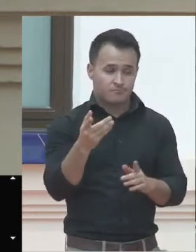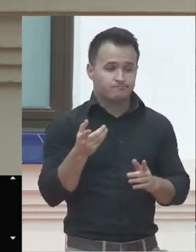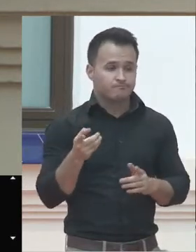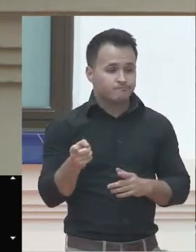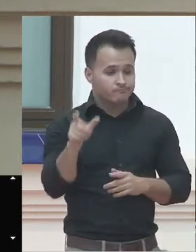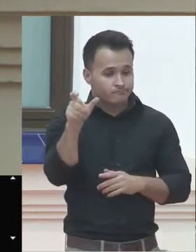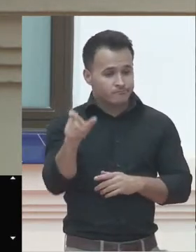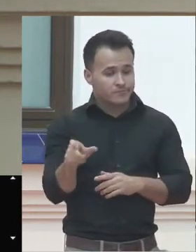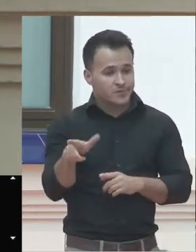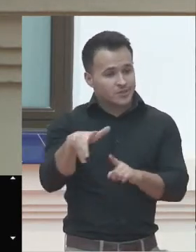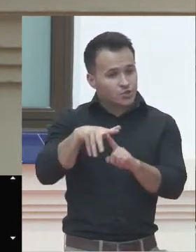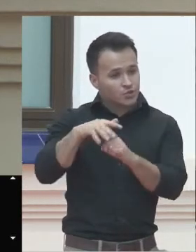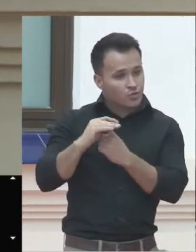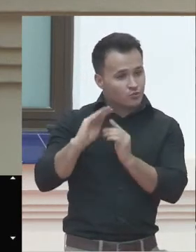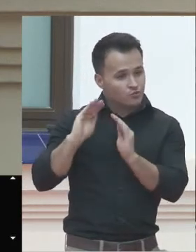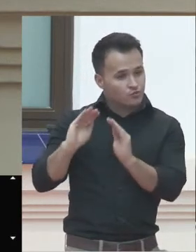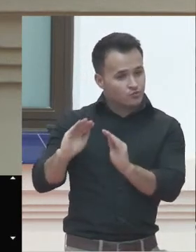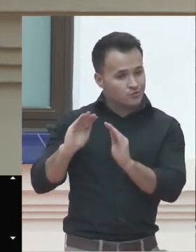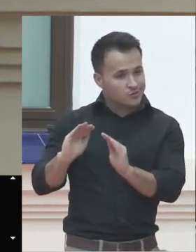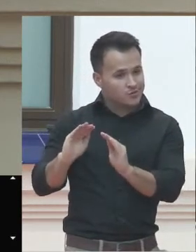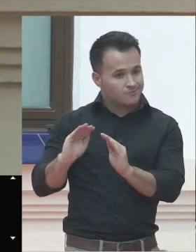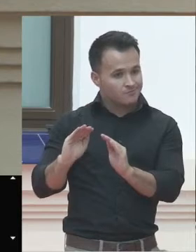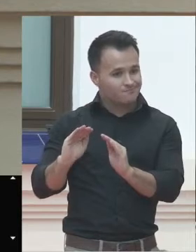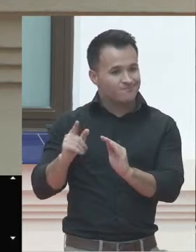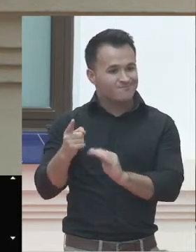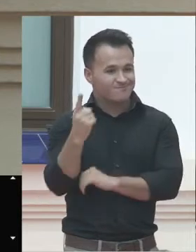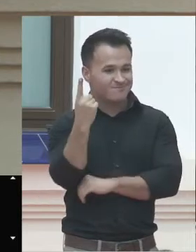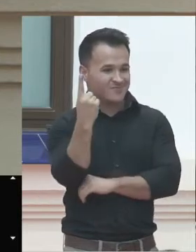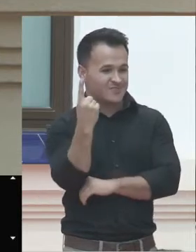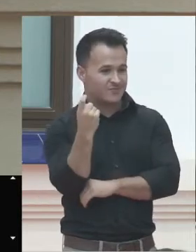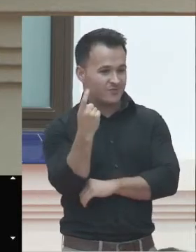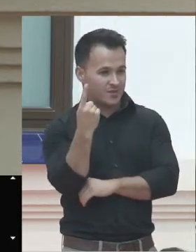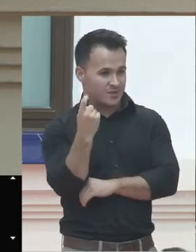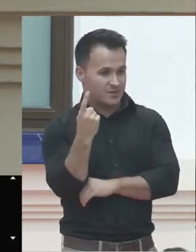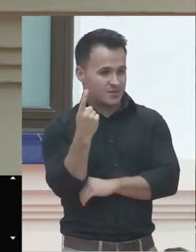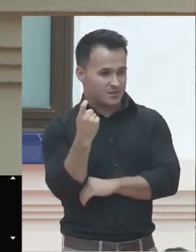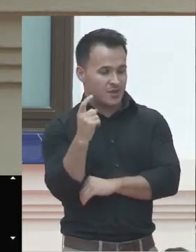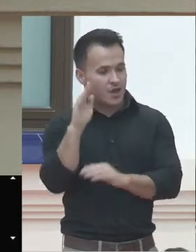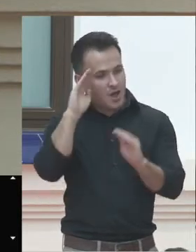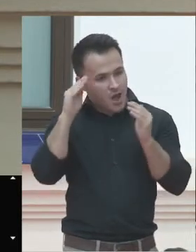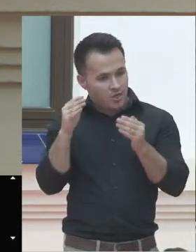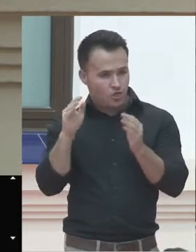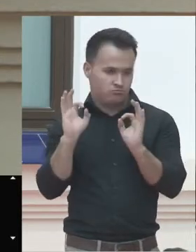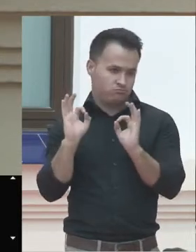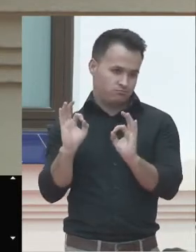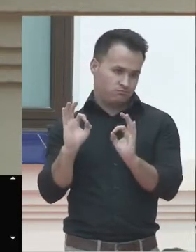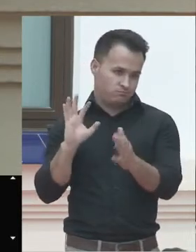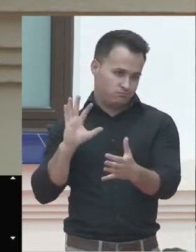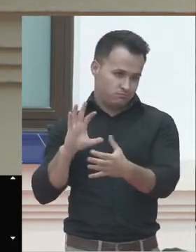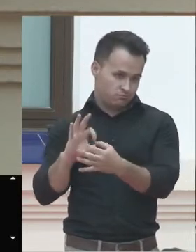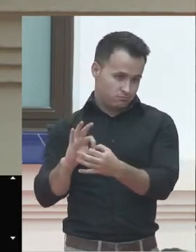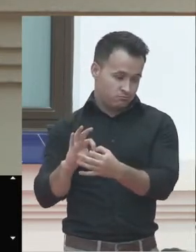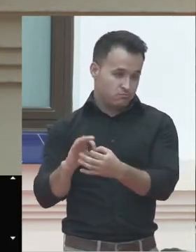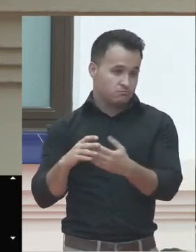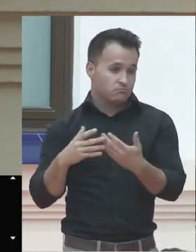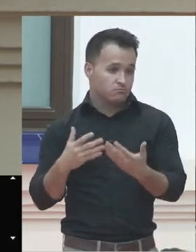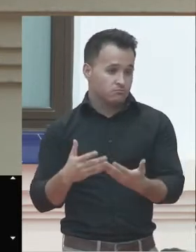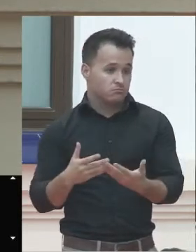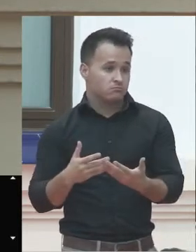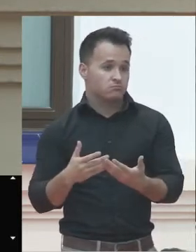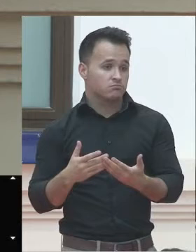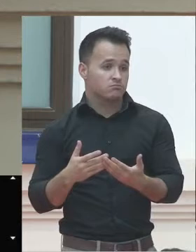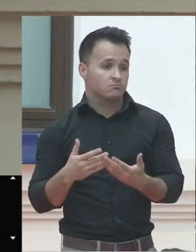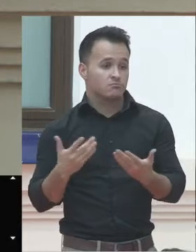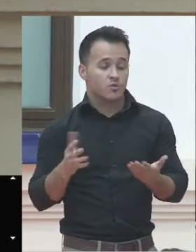hace que su situación en ese momento necesita de una atención adecuada, de ayuda y la adopción